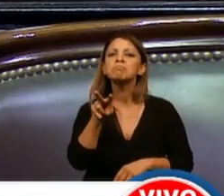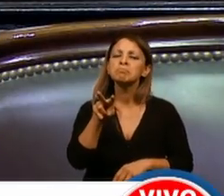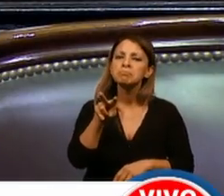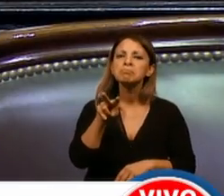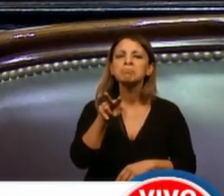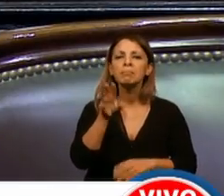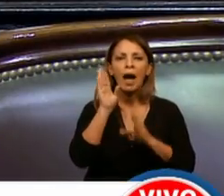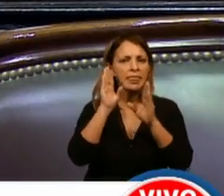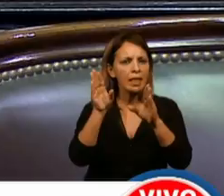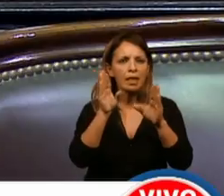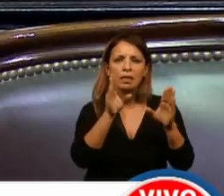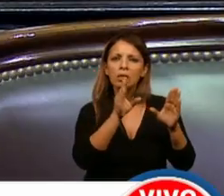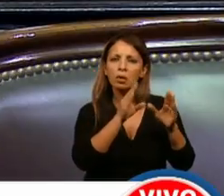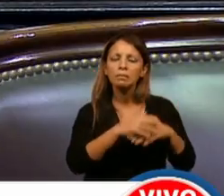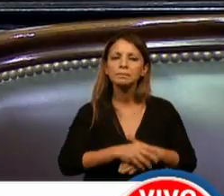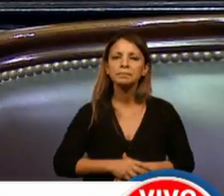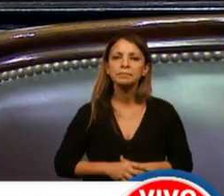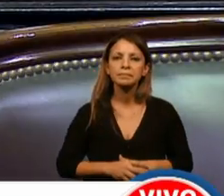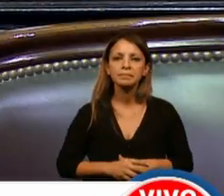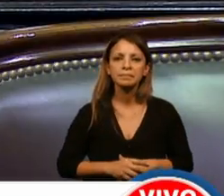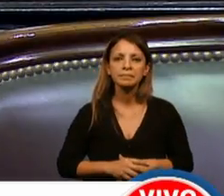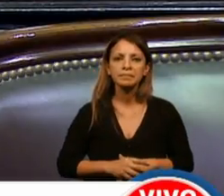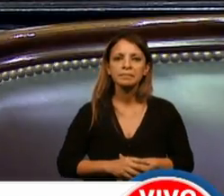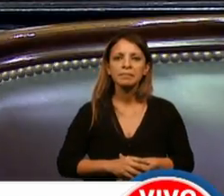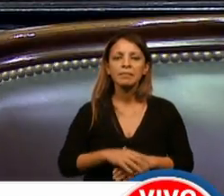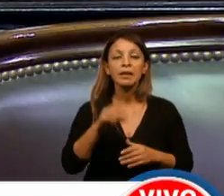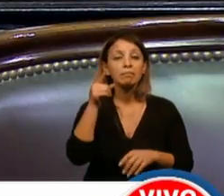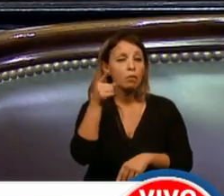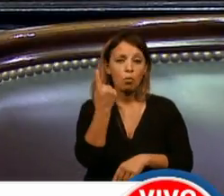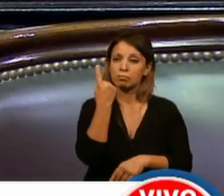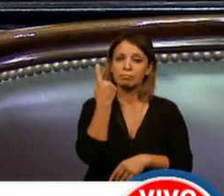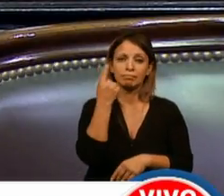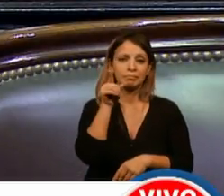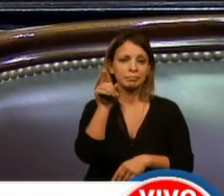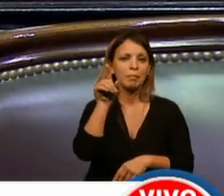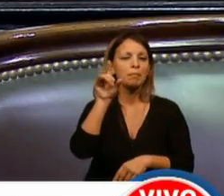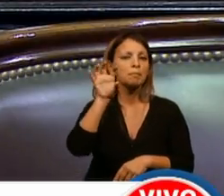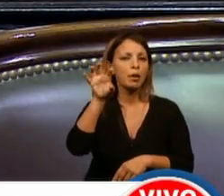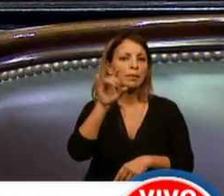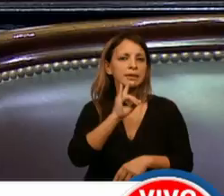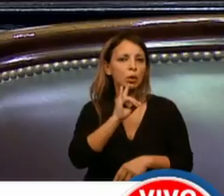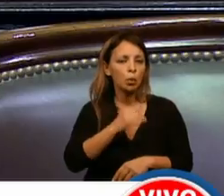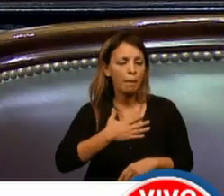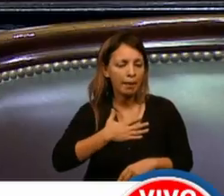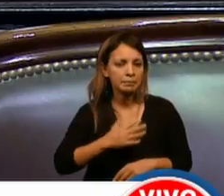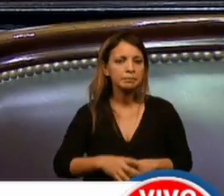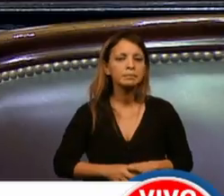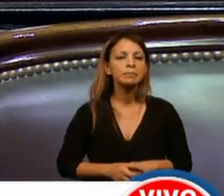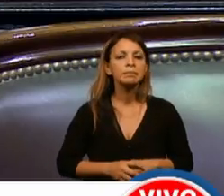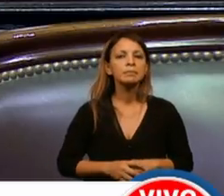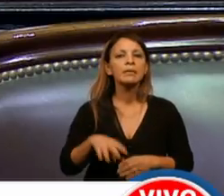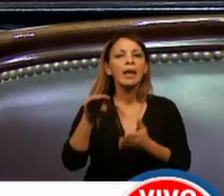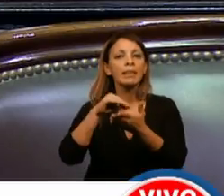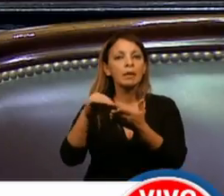los que me precedieron en el uso de la palabra y en el caso particular de la provincia de tucumán tanto el diputado